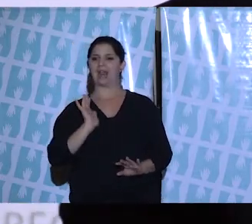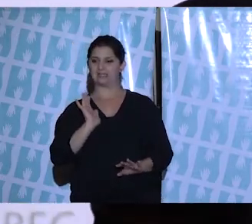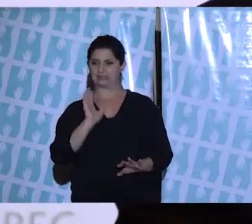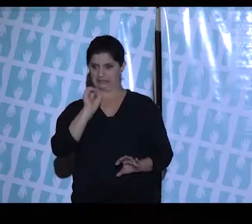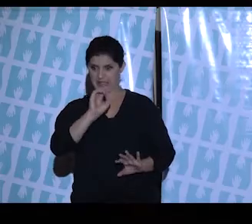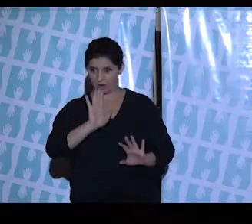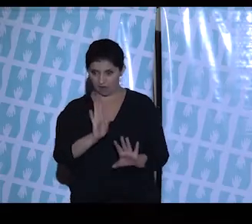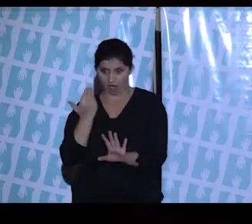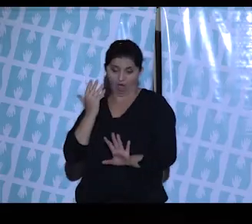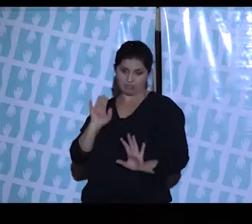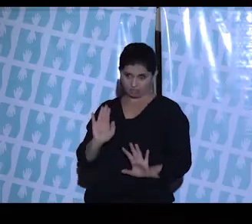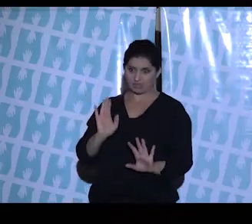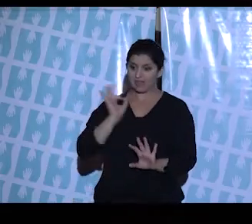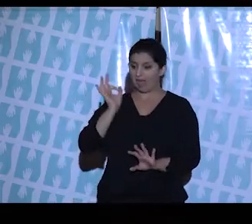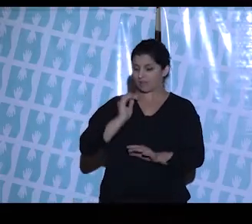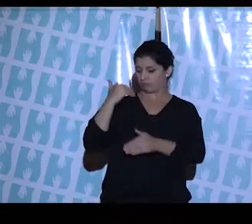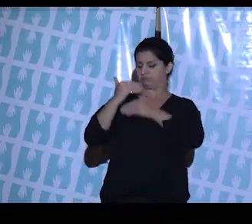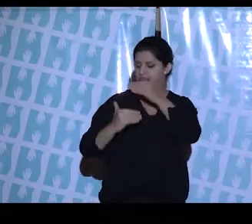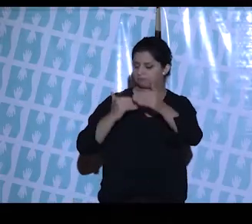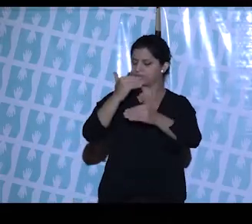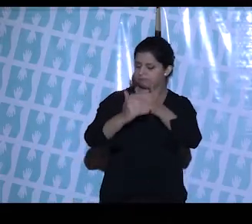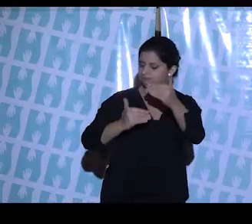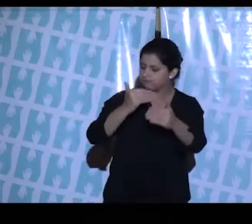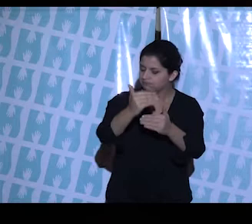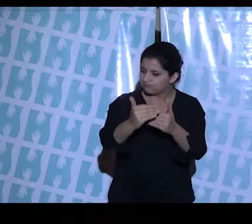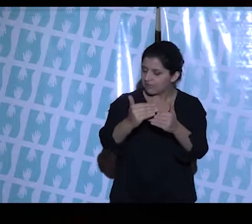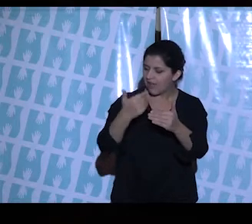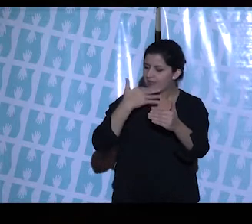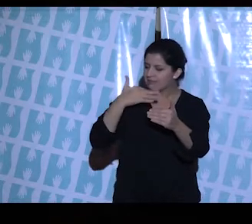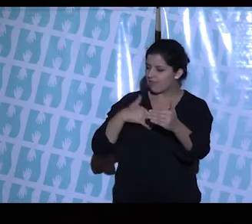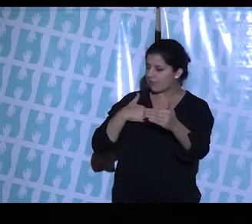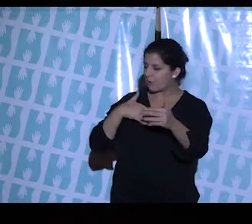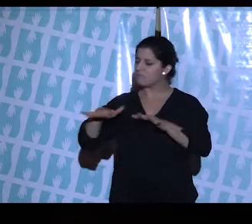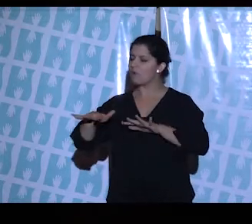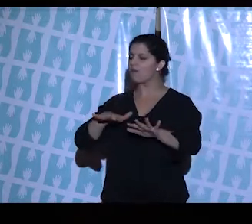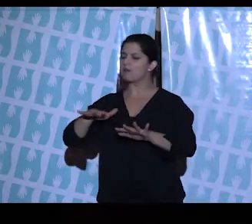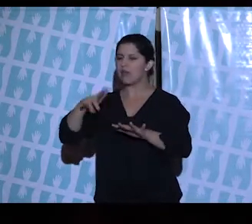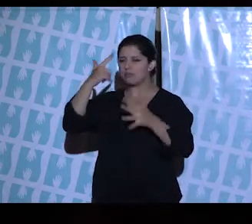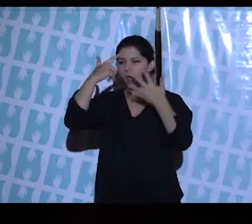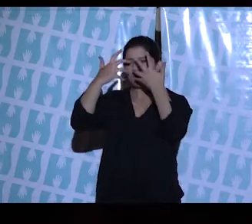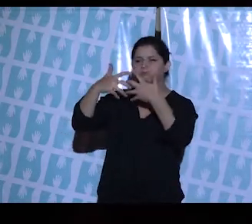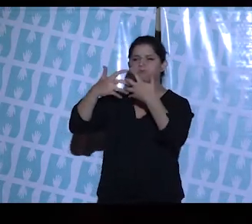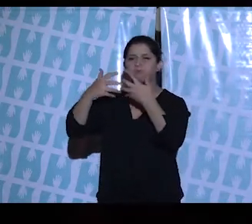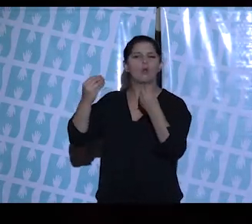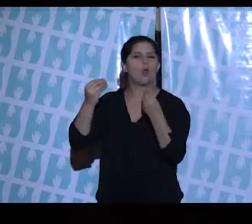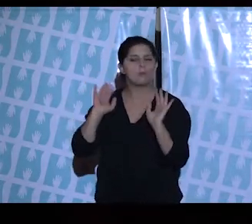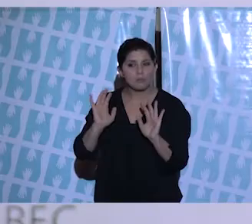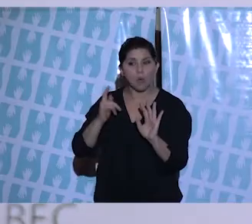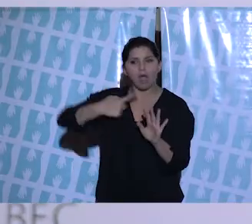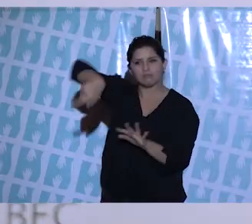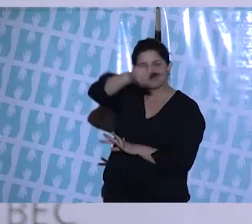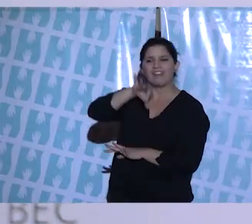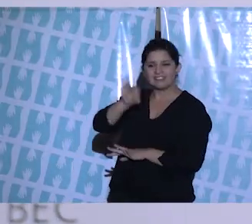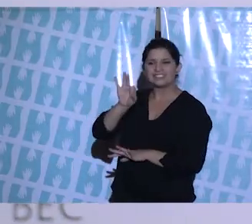una mejor comprensión de los mecanismos que hacen al control del movimiento, nosotros sabemos que